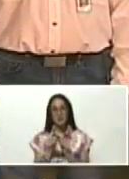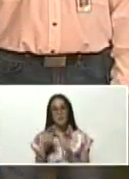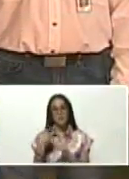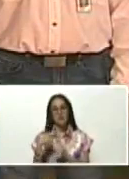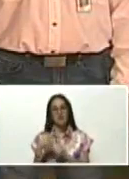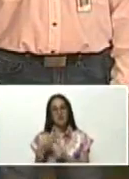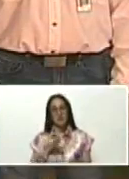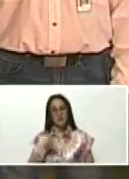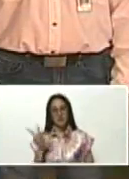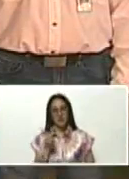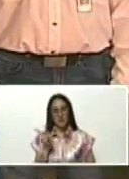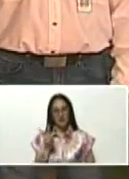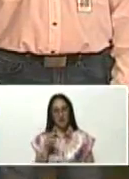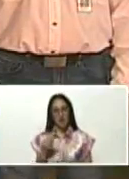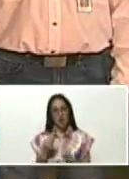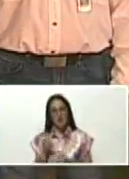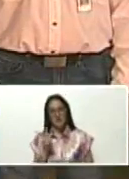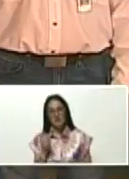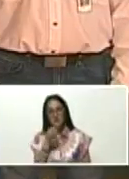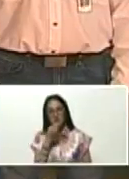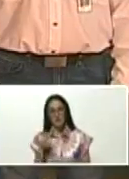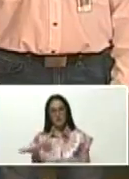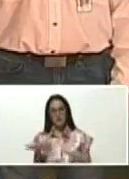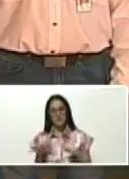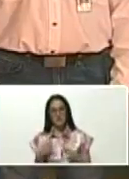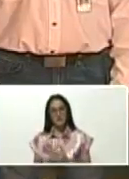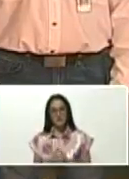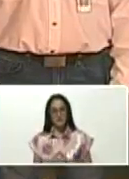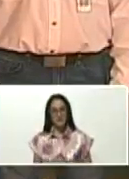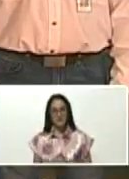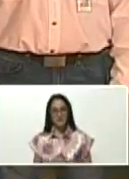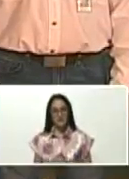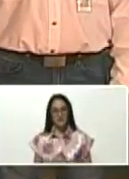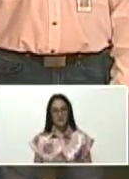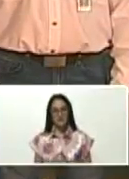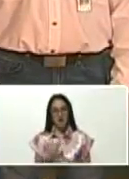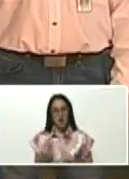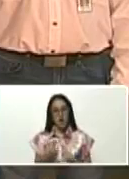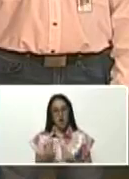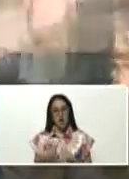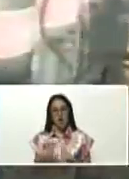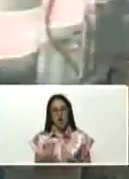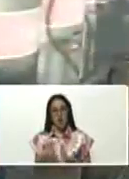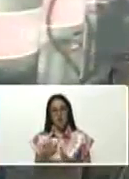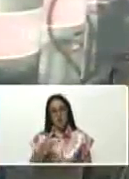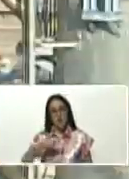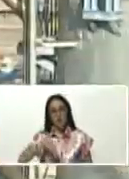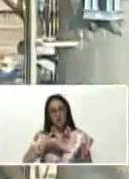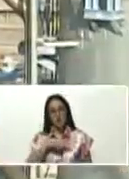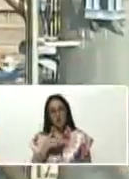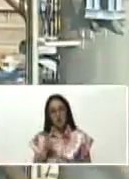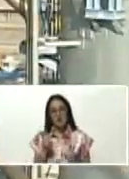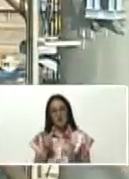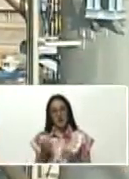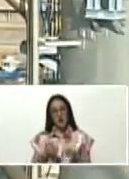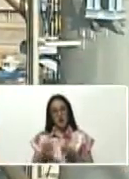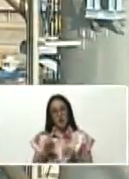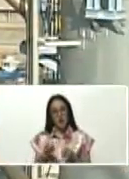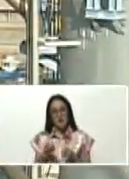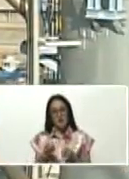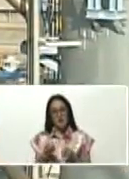de Venezuela, de cómo está Venezuela de hermosa, de bonita, de cómo hemos salido nosotros de la guerra económica y todos